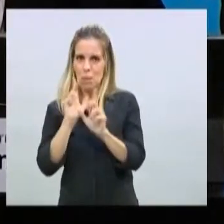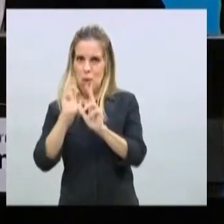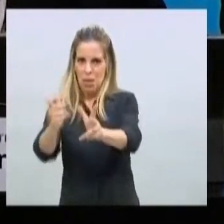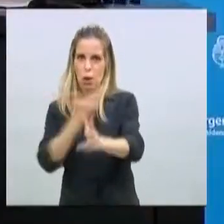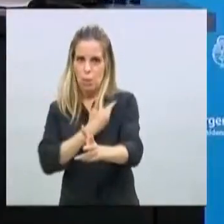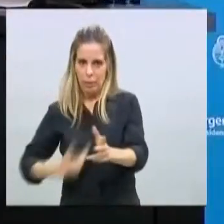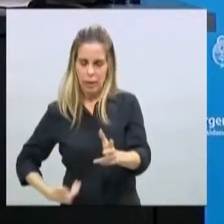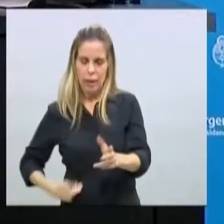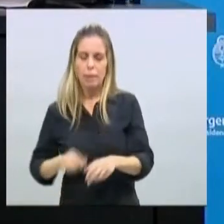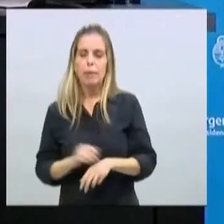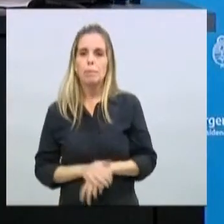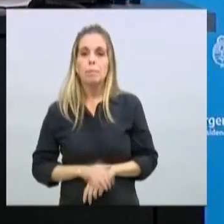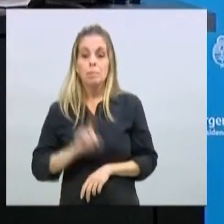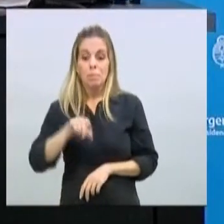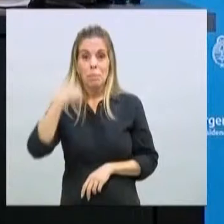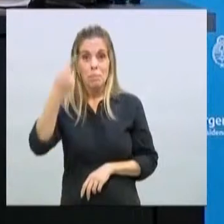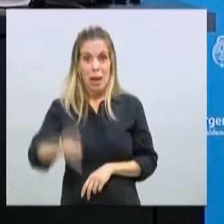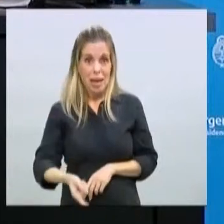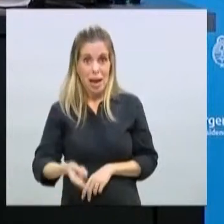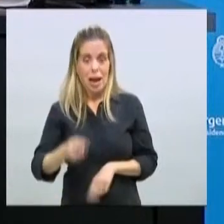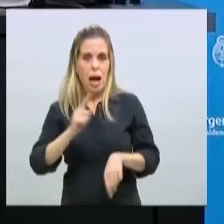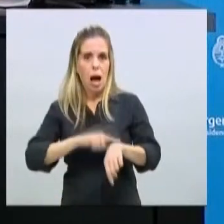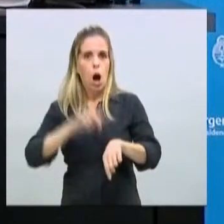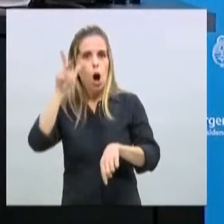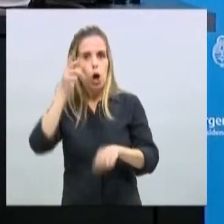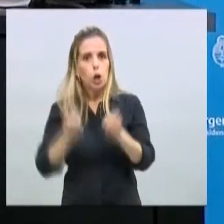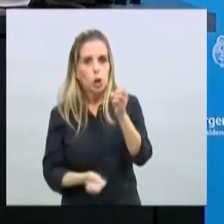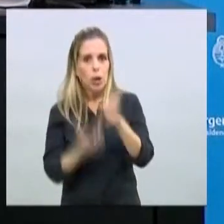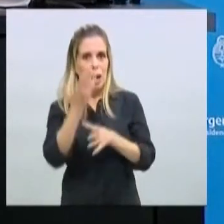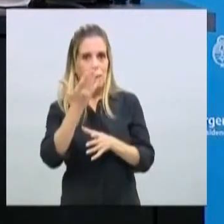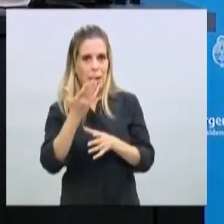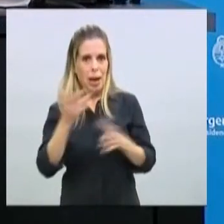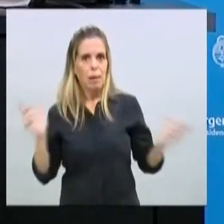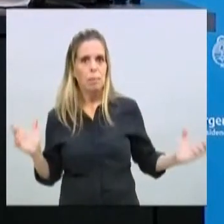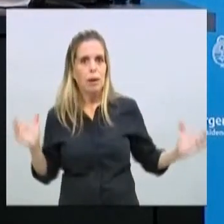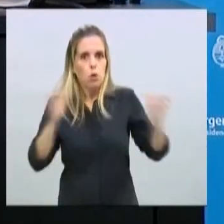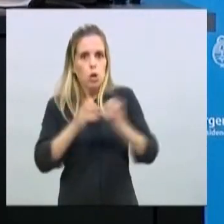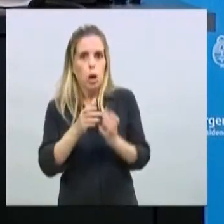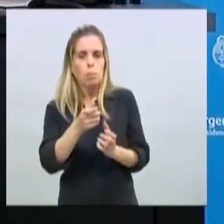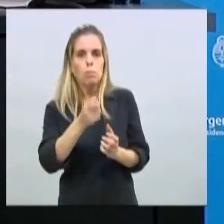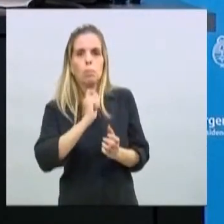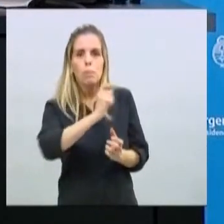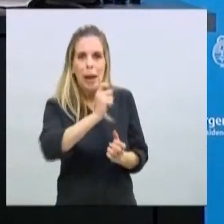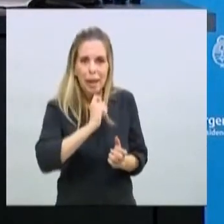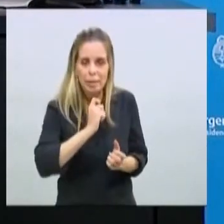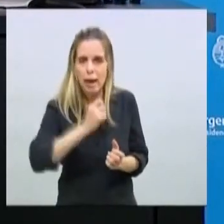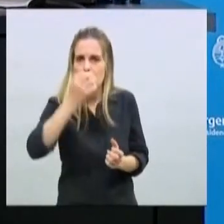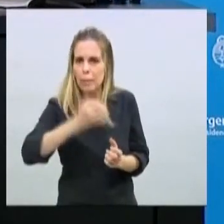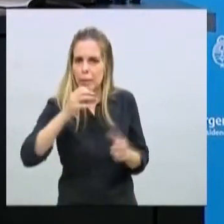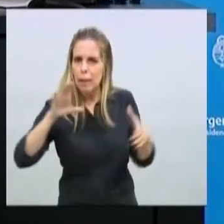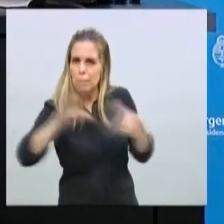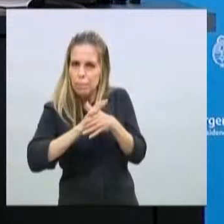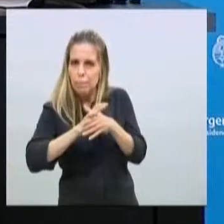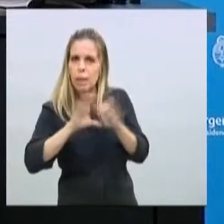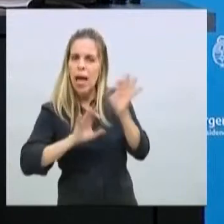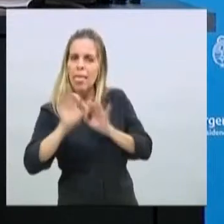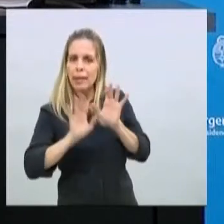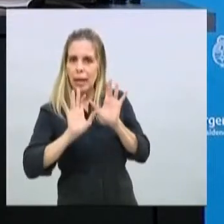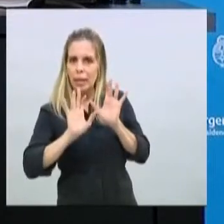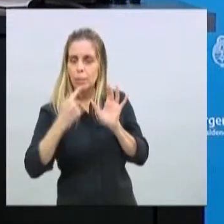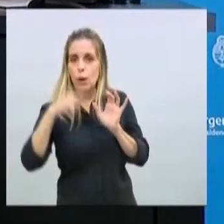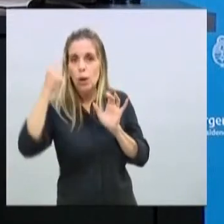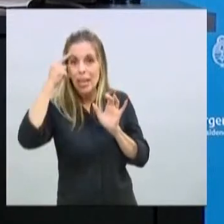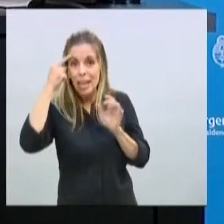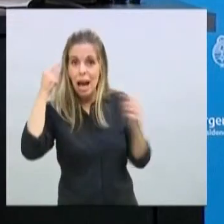público. Mañana a las 8 de la mañana vamos a hacer una conferencia de prensa específica donde vamos a detallar mucho más todo esto. Pero el criterio va a ser